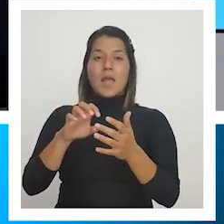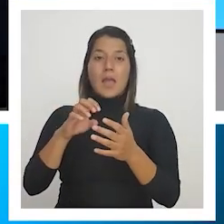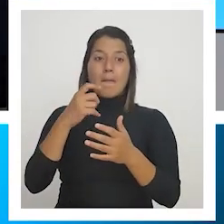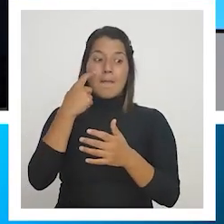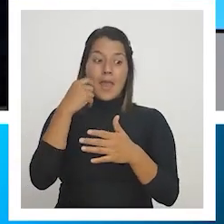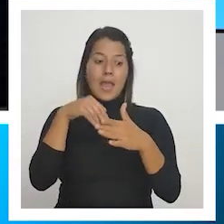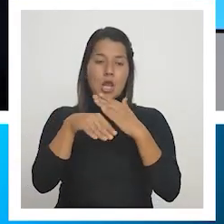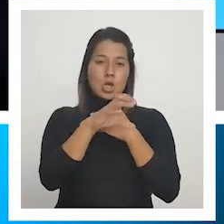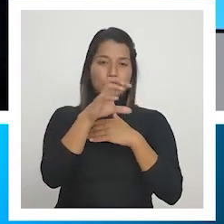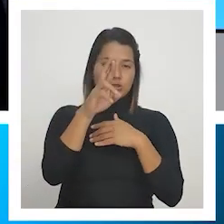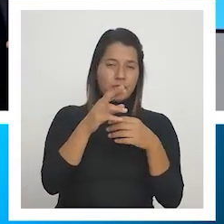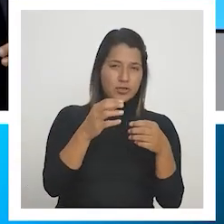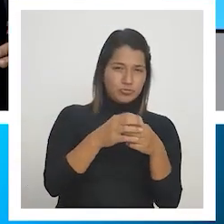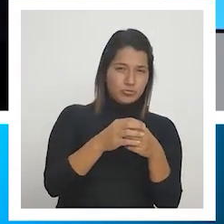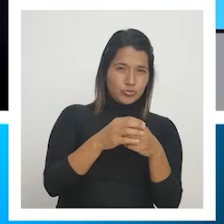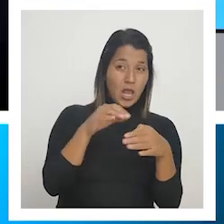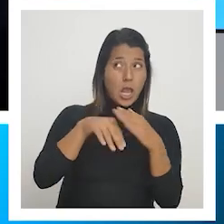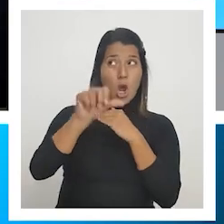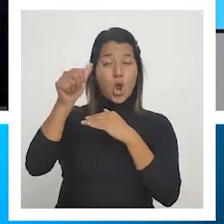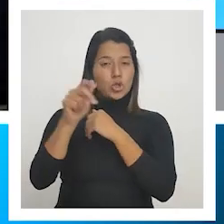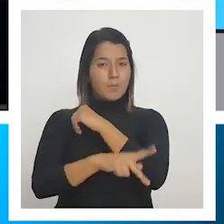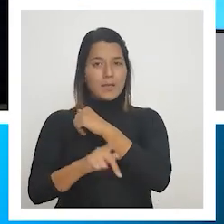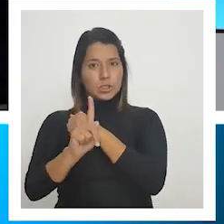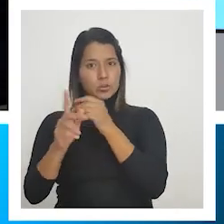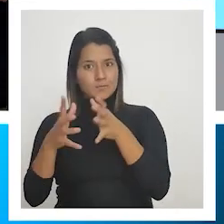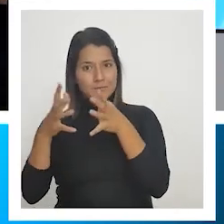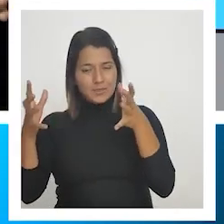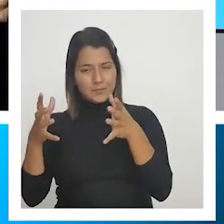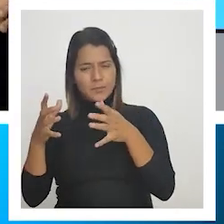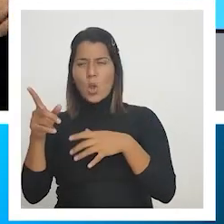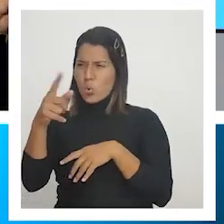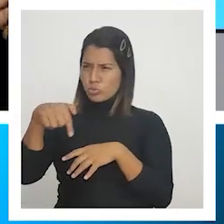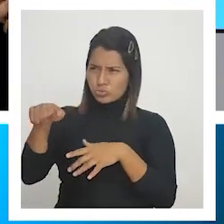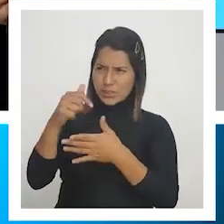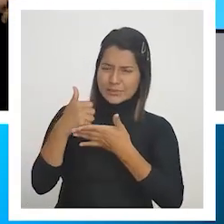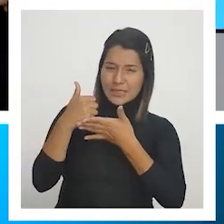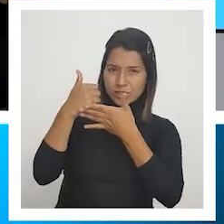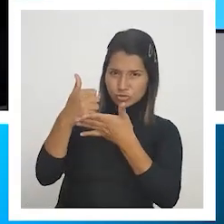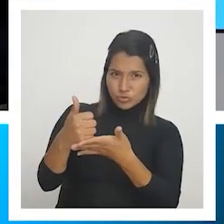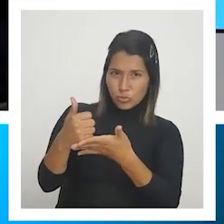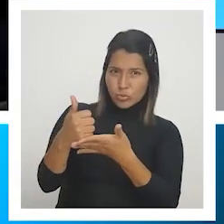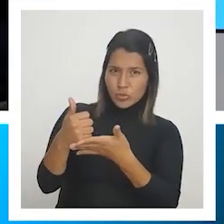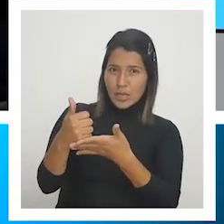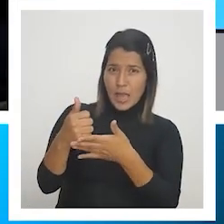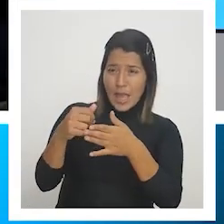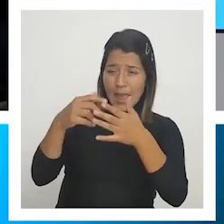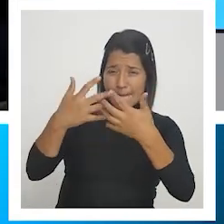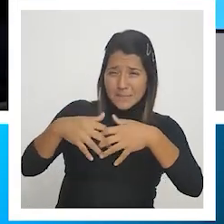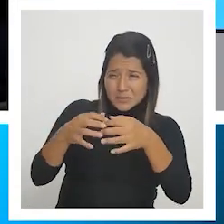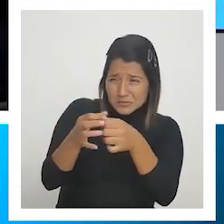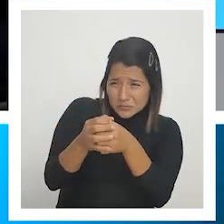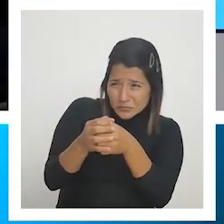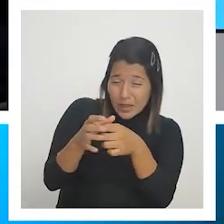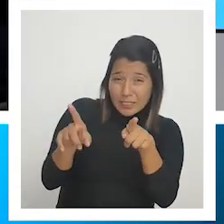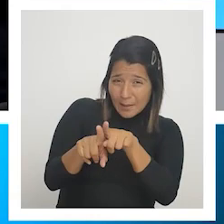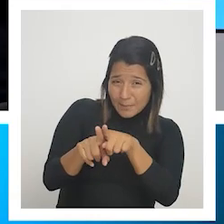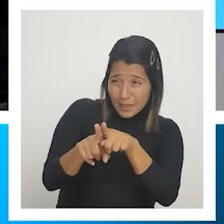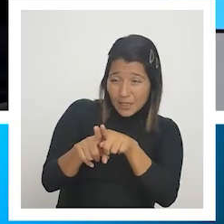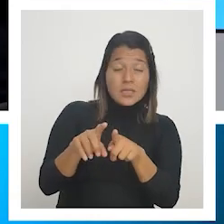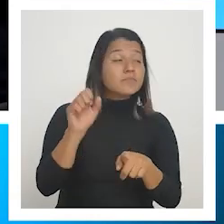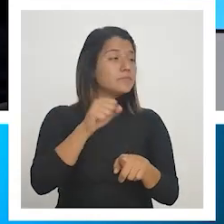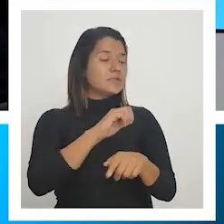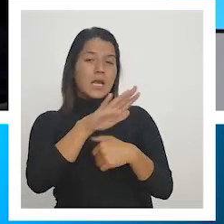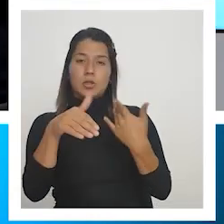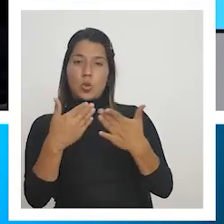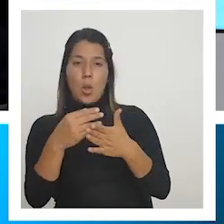Ustedes, ahora sí la pregunta, ¿ustedes le ayudan a los chiquiticos también? A todos. Para nosotros no importa el tamaño.